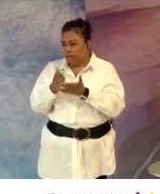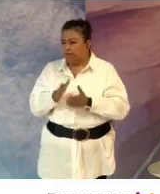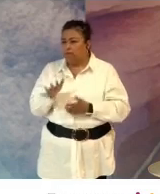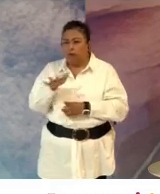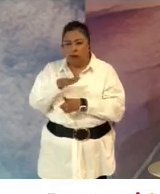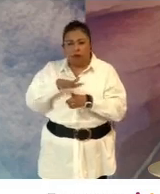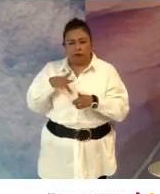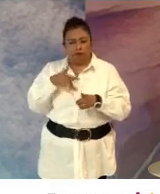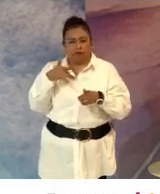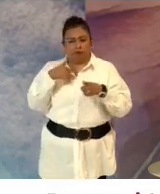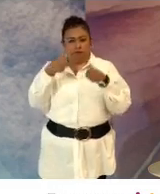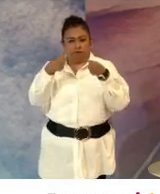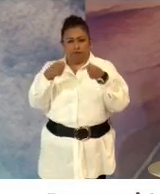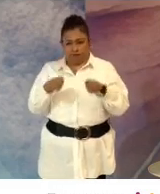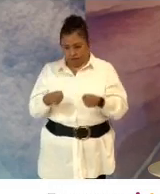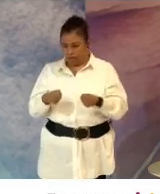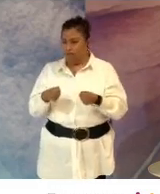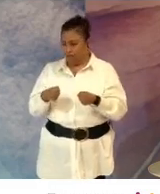ambiente seguro.